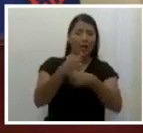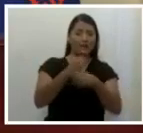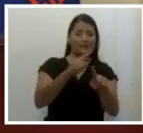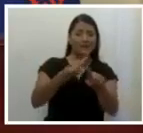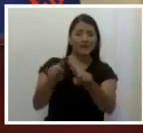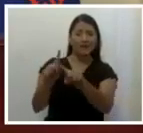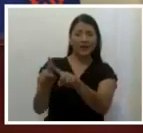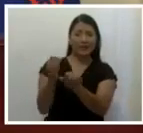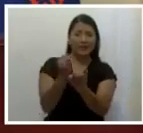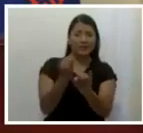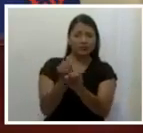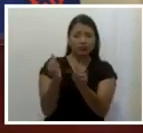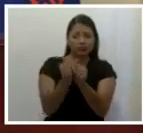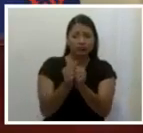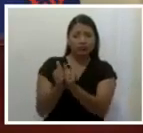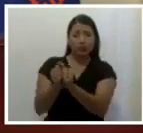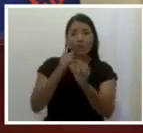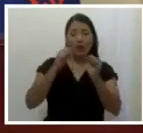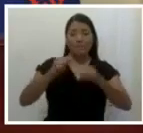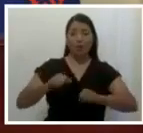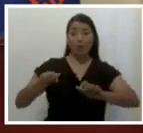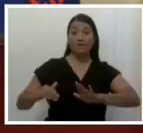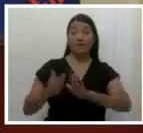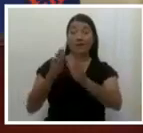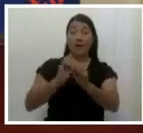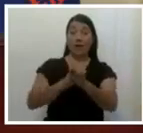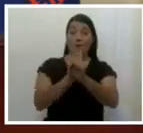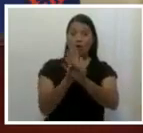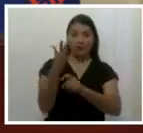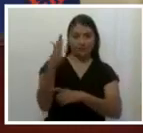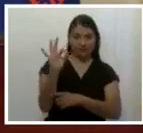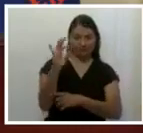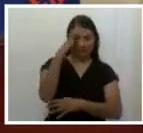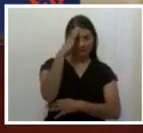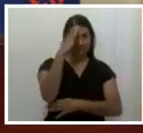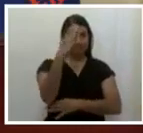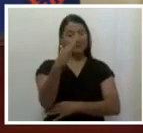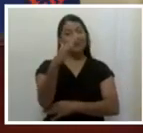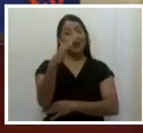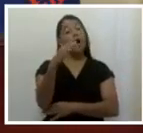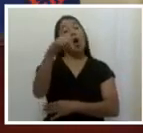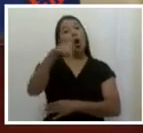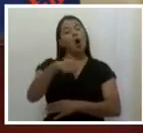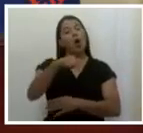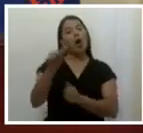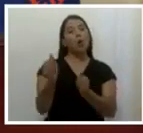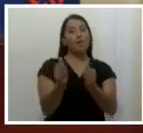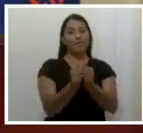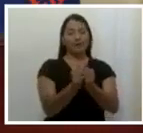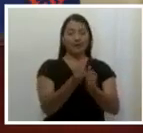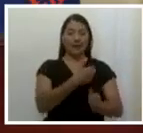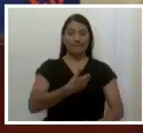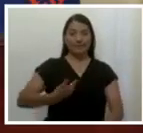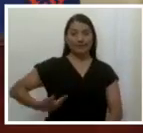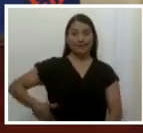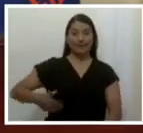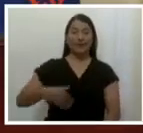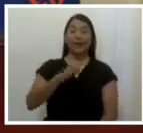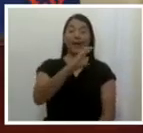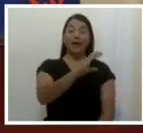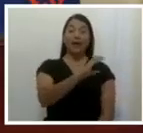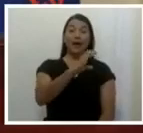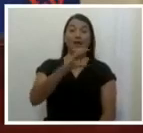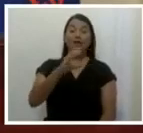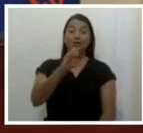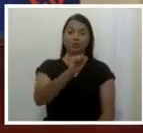que se realiza para enfrentar el COVID-19. Saludamos a quien nos acompaña este día, al presidente de la Caja Costarricense